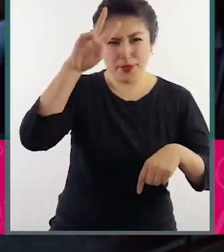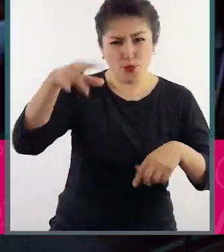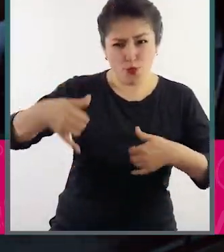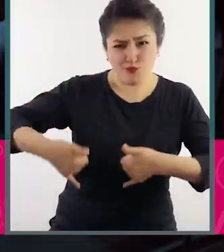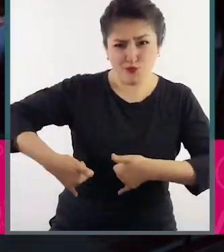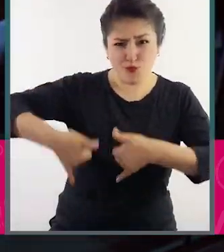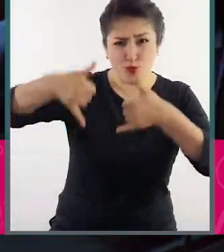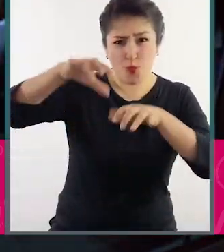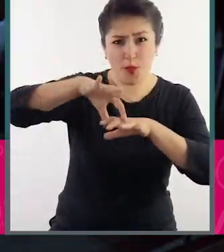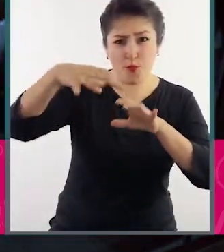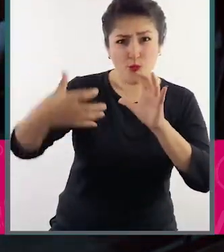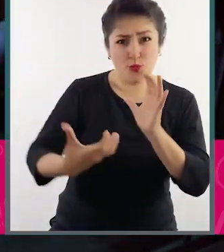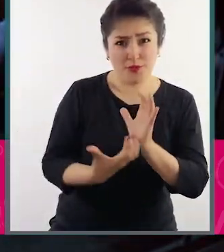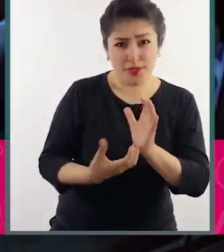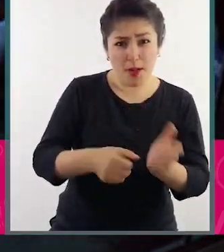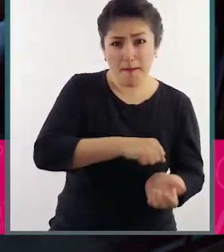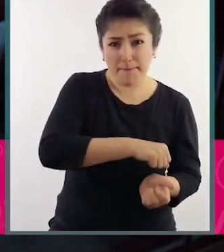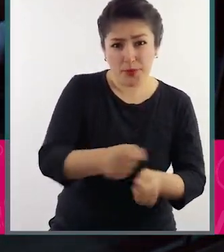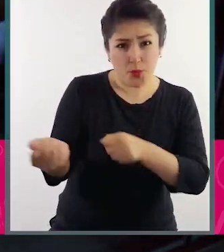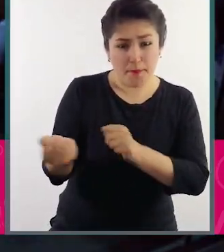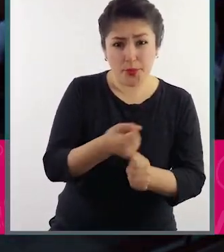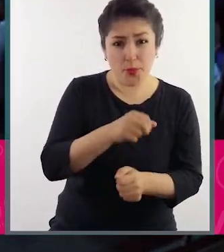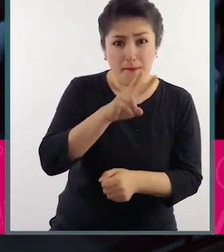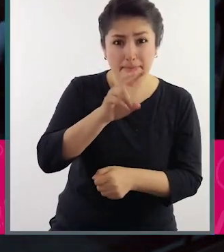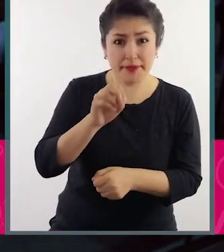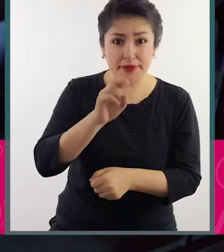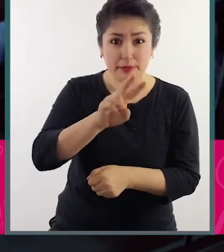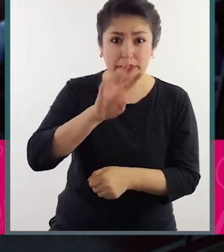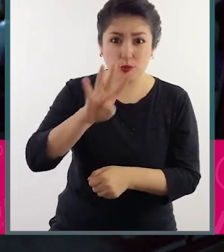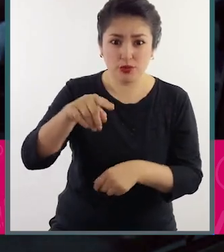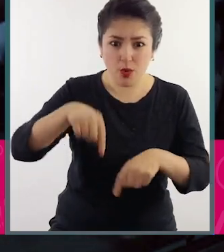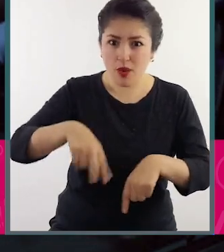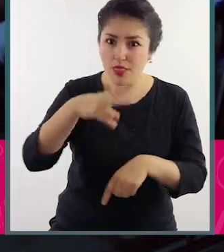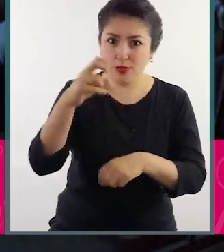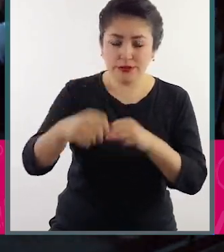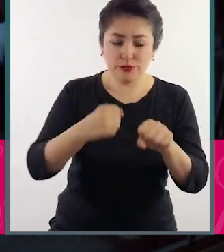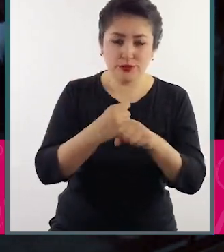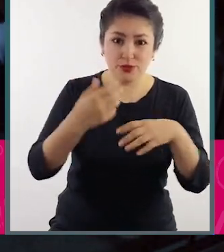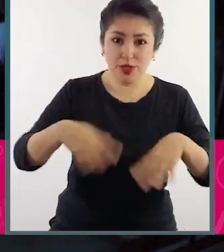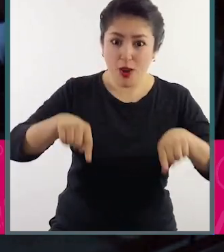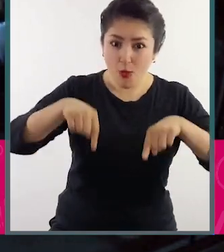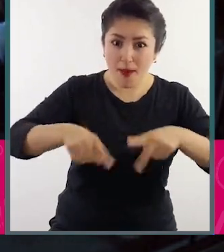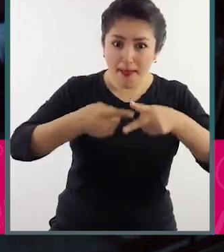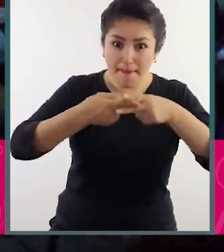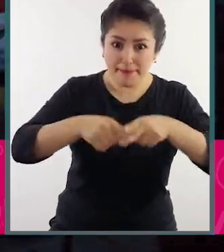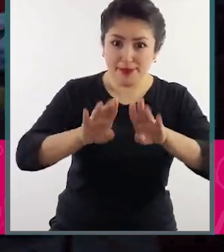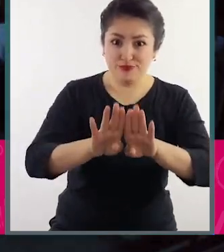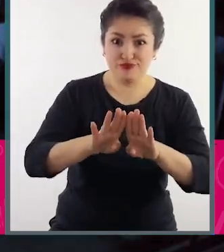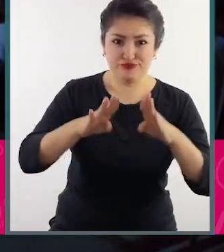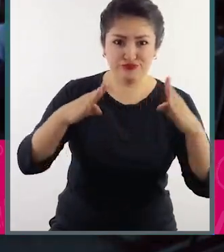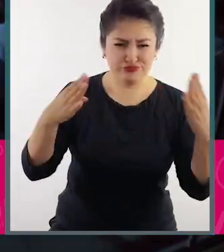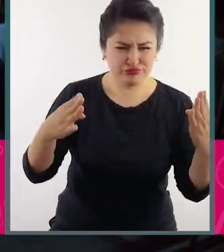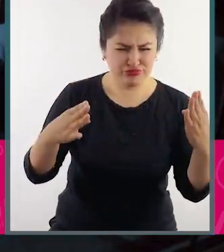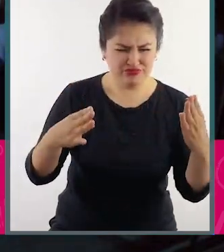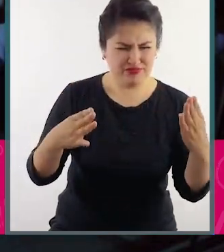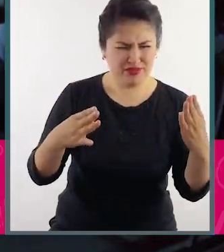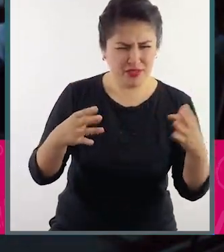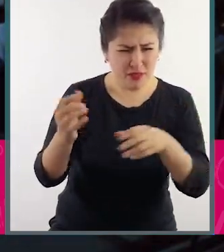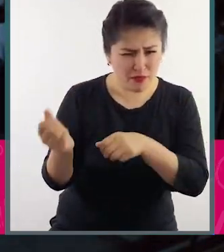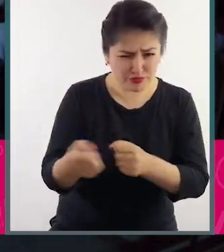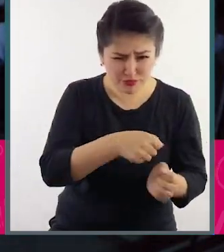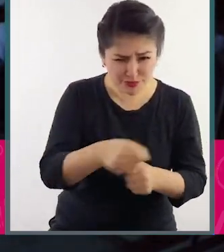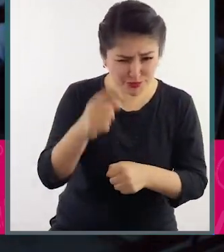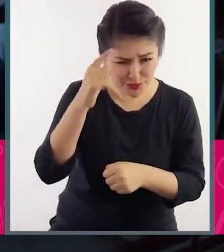Mundial del Pickleball 2024 edición Bicentenario y hoy es la gran inauguración. ¿Qué? ¿No sabes qué es el